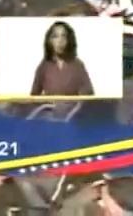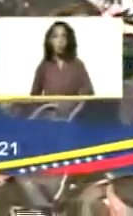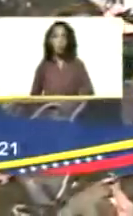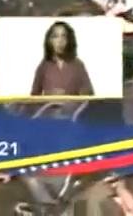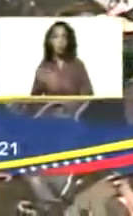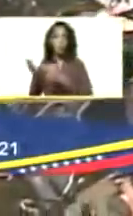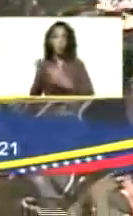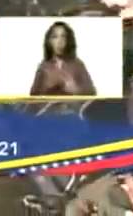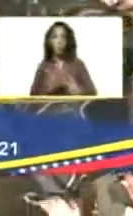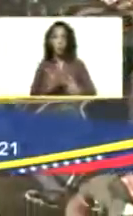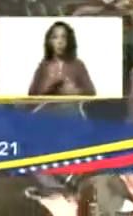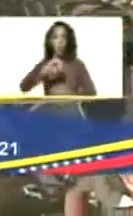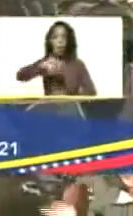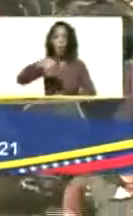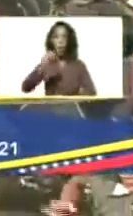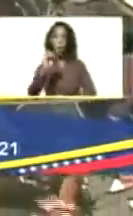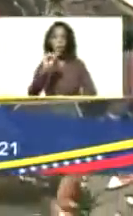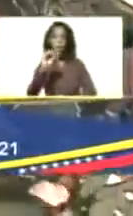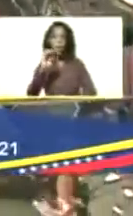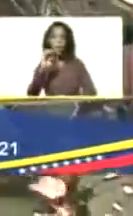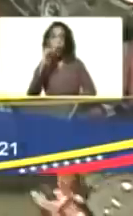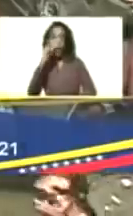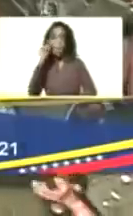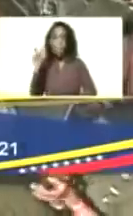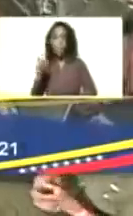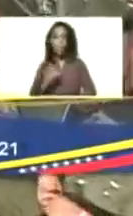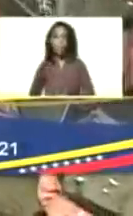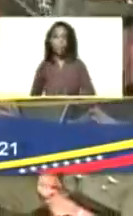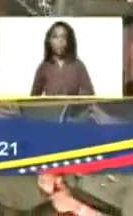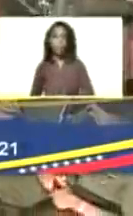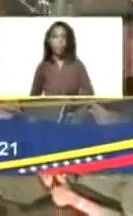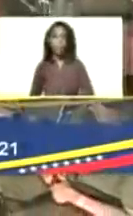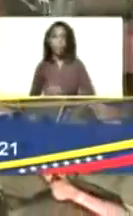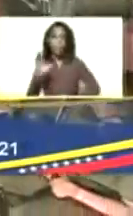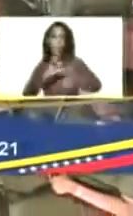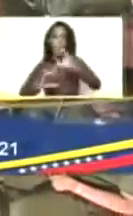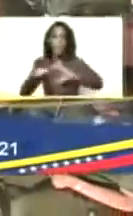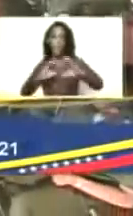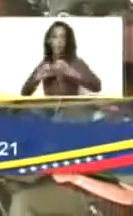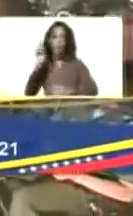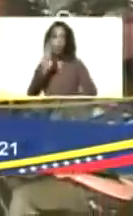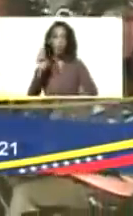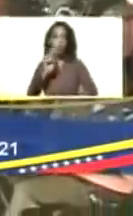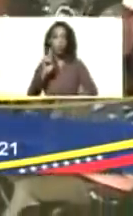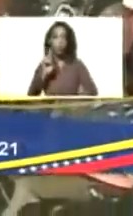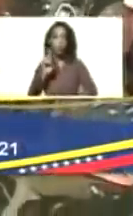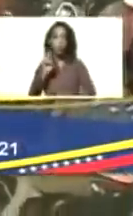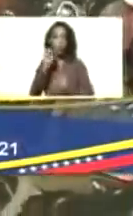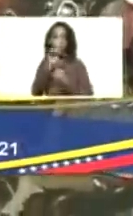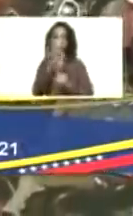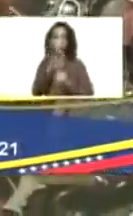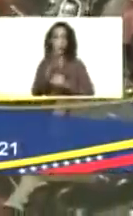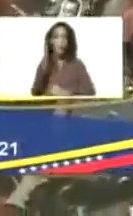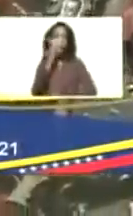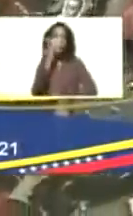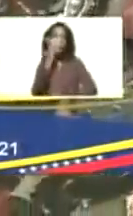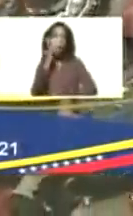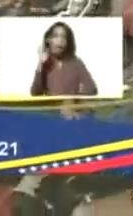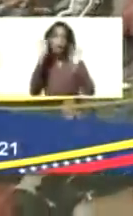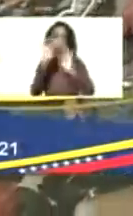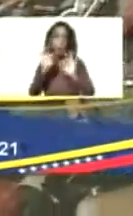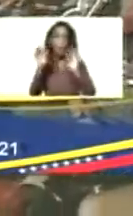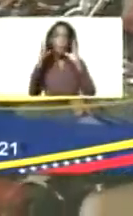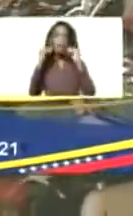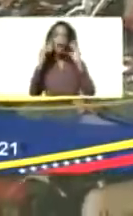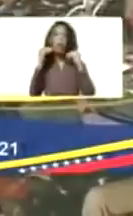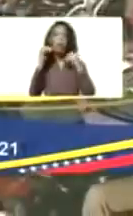Recibe José Eduardo Cardier Montalvo, científico en el uso de células madres en modelos experimentales